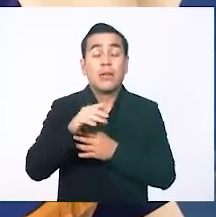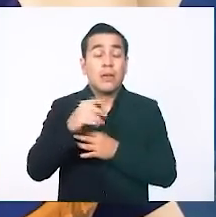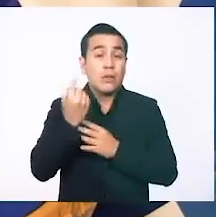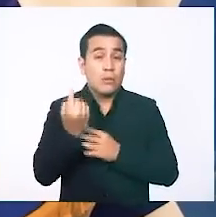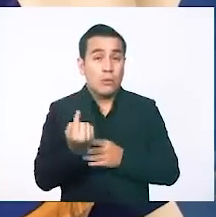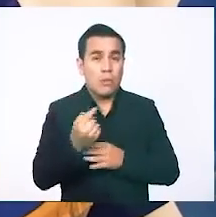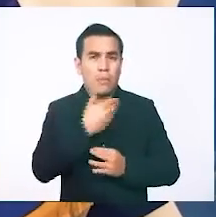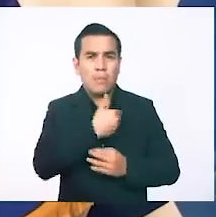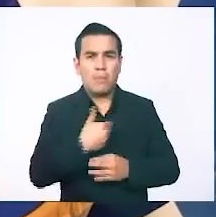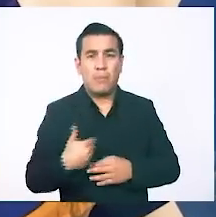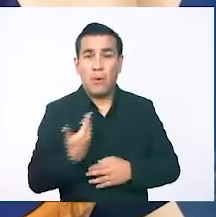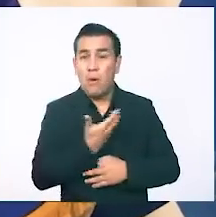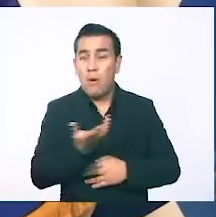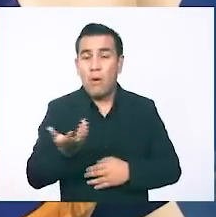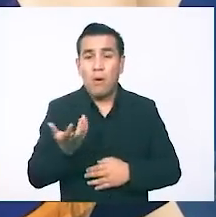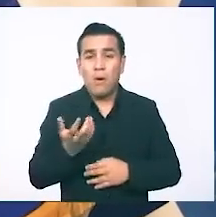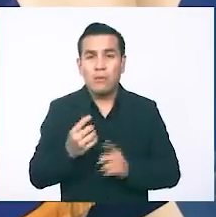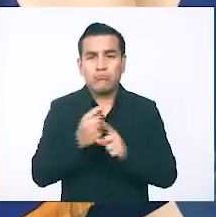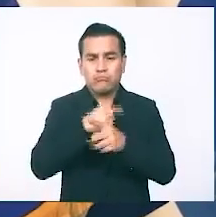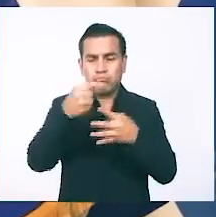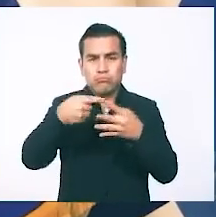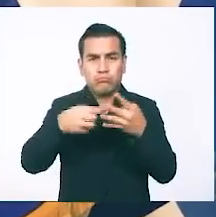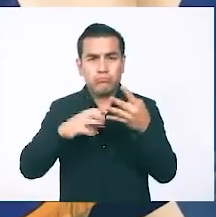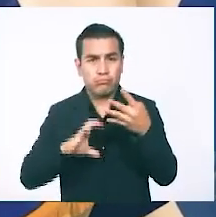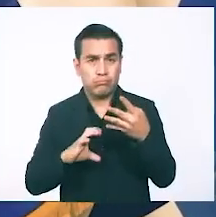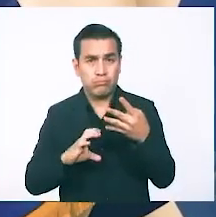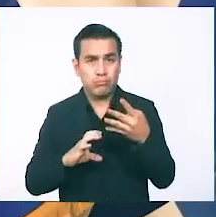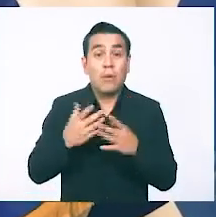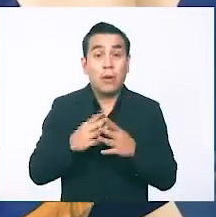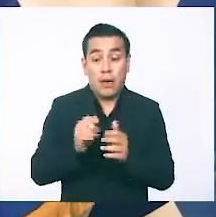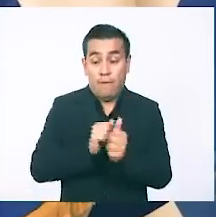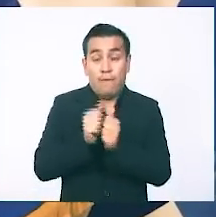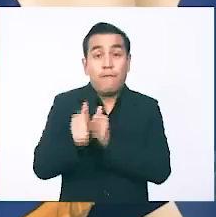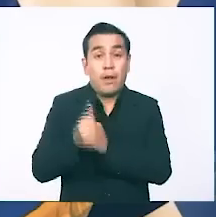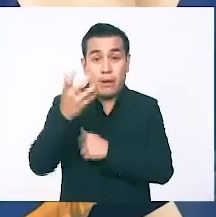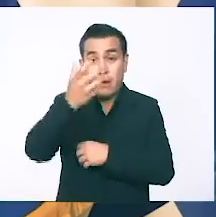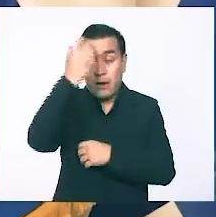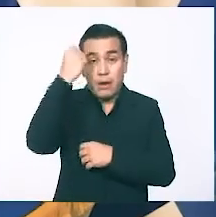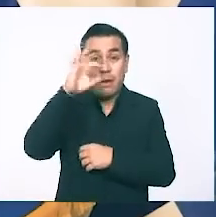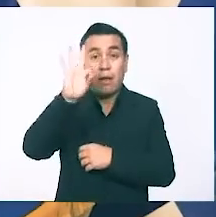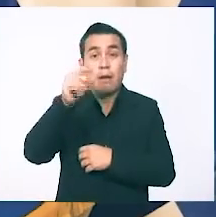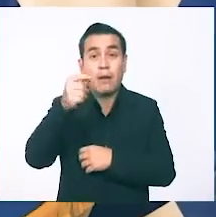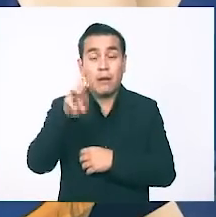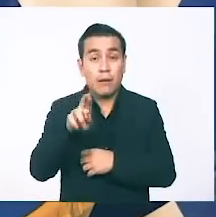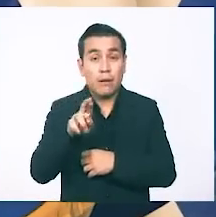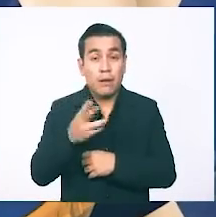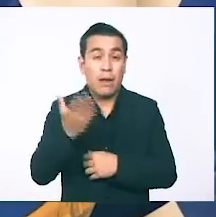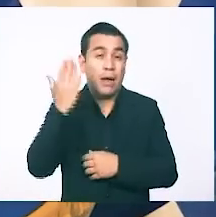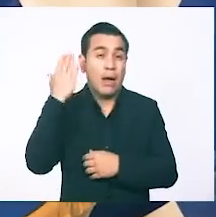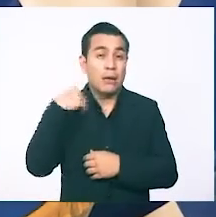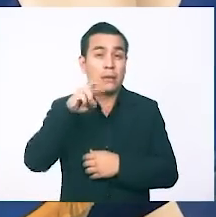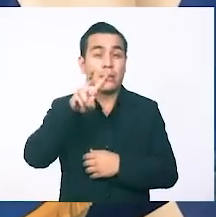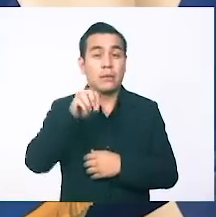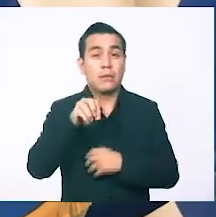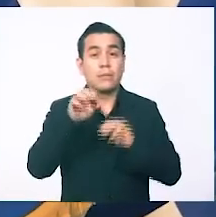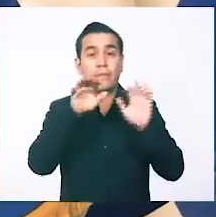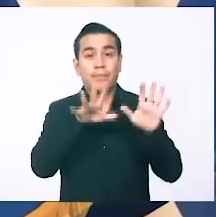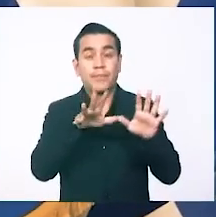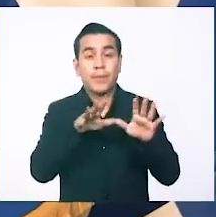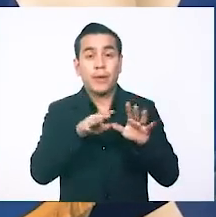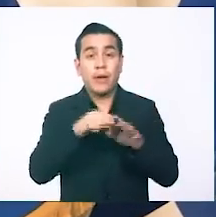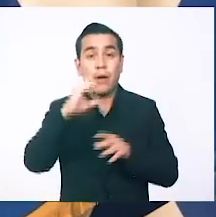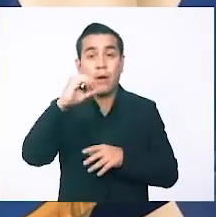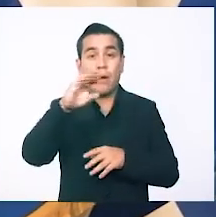republicano cuando es su prerrogativa constitucional poner un fiscal demócrata? En el año 2010, cuando Barack Obama